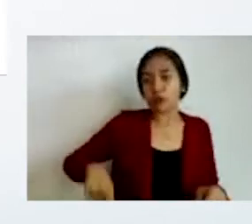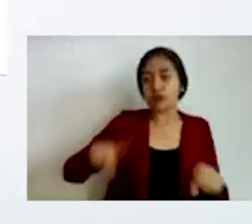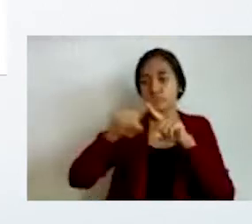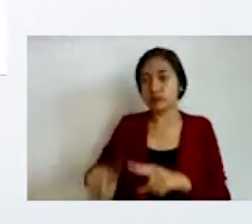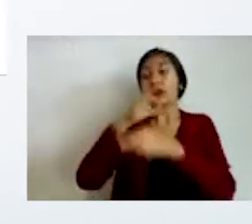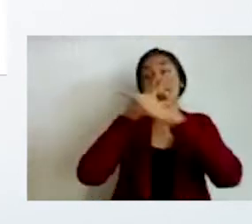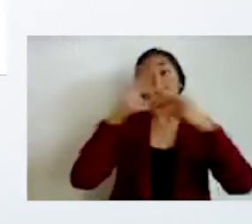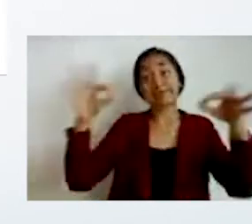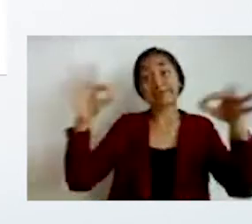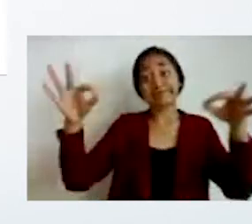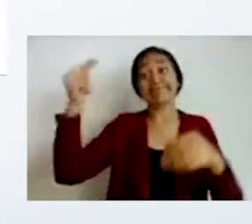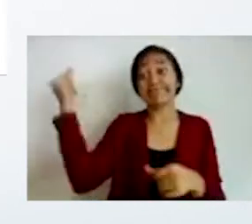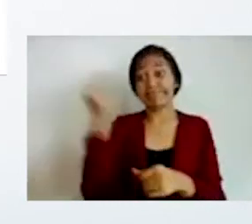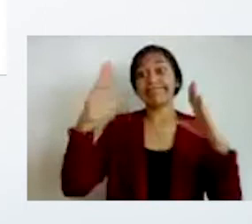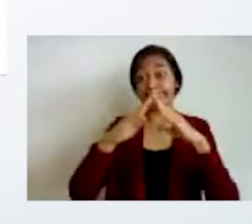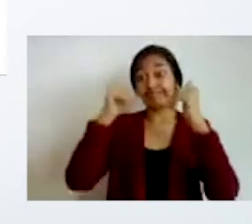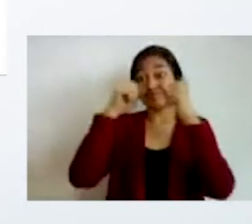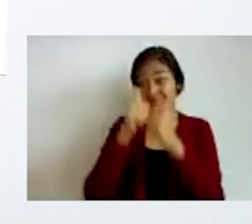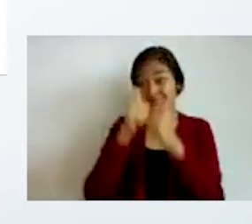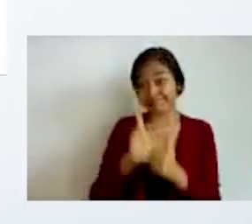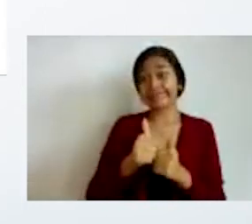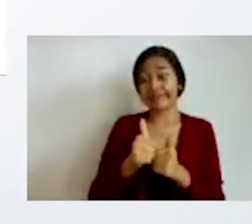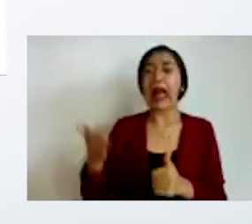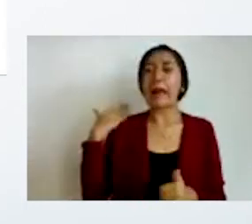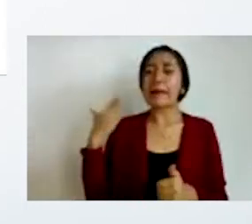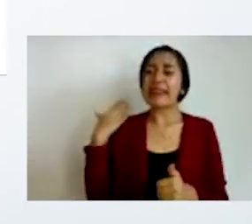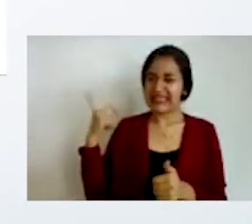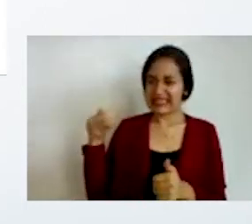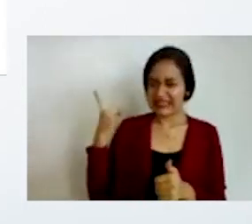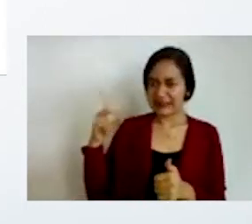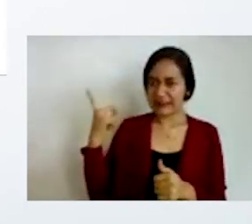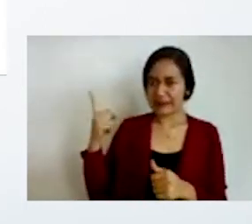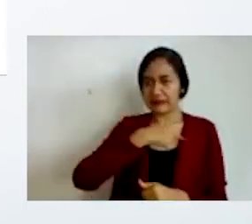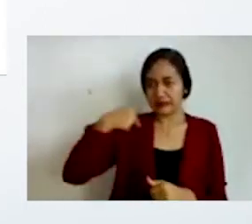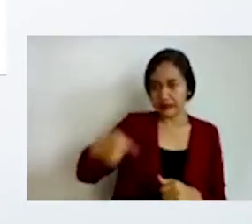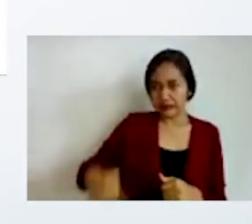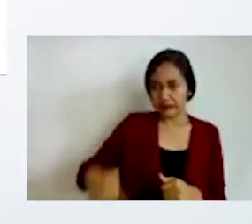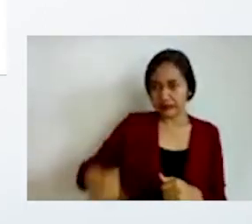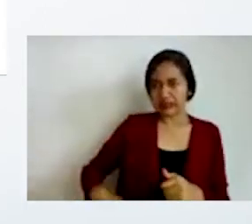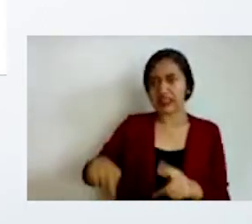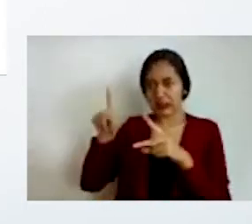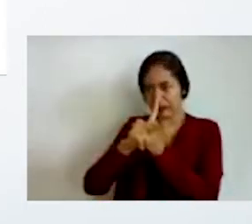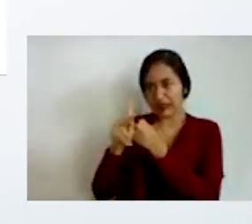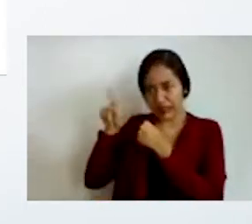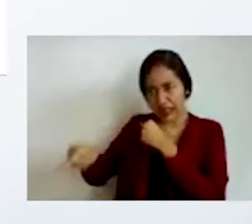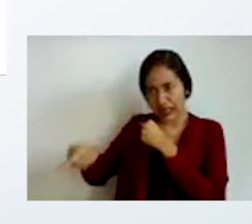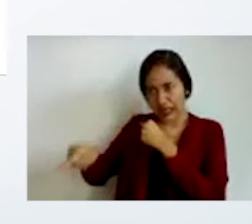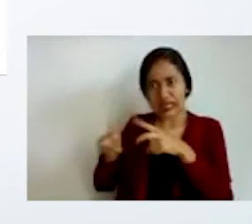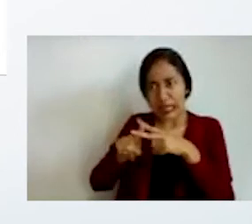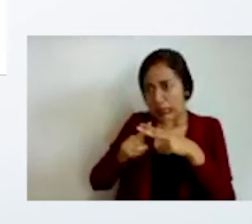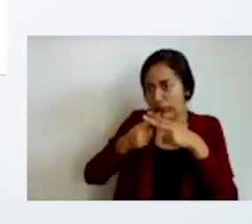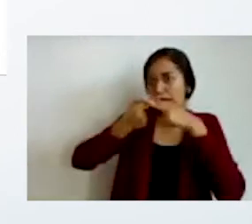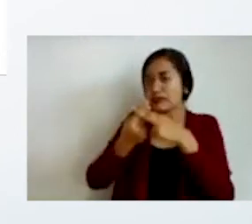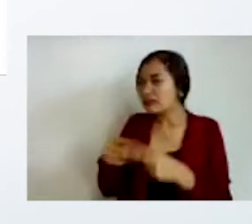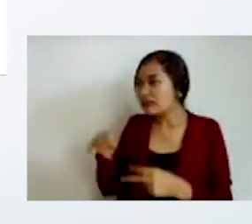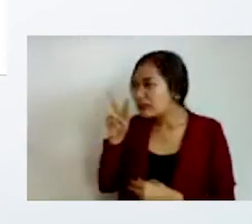en diciembre vimos eso en China, pues todo el mundo pensó que solo se podría hacer con un gobierno